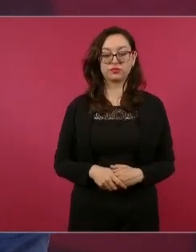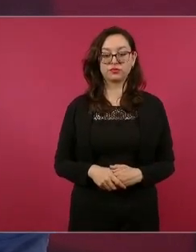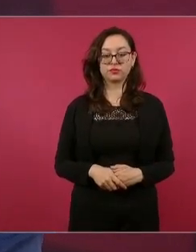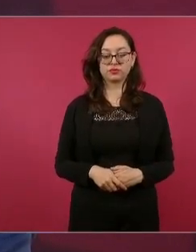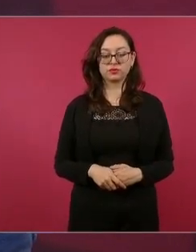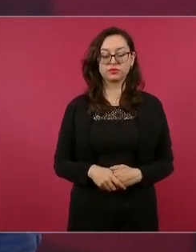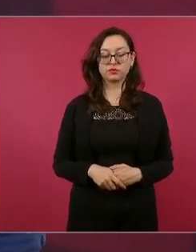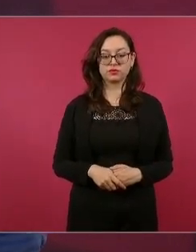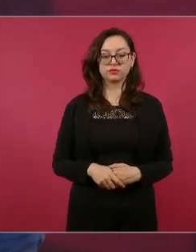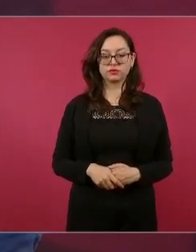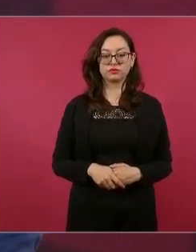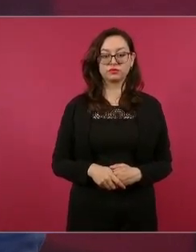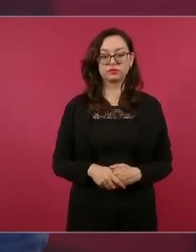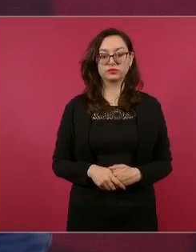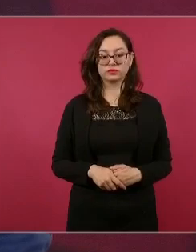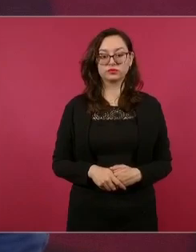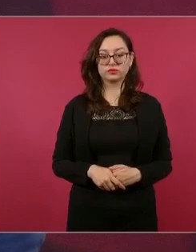Ella